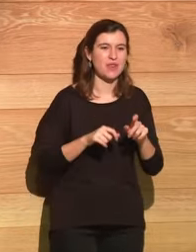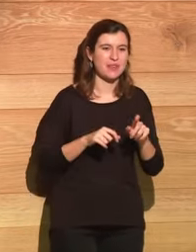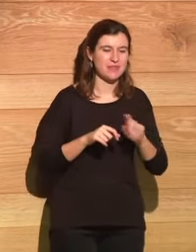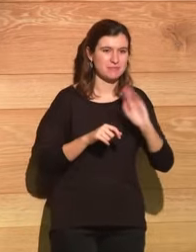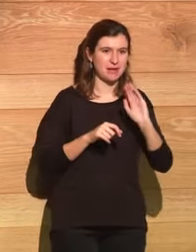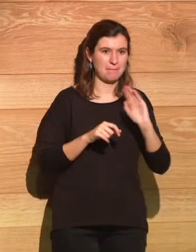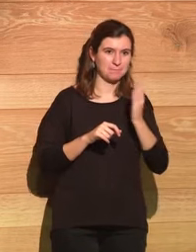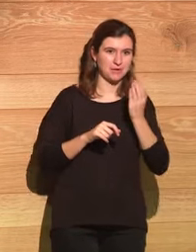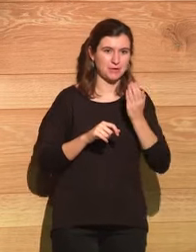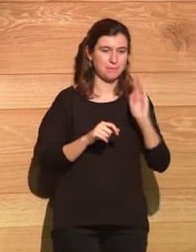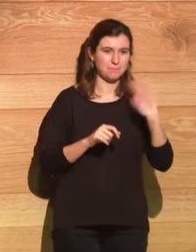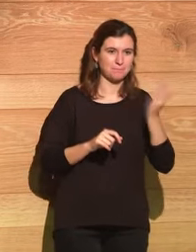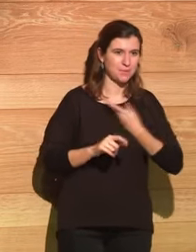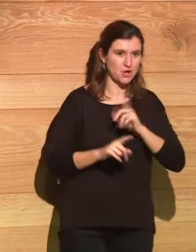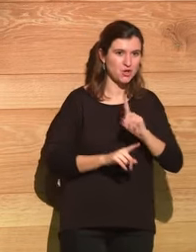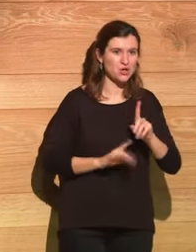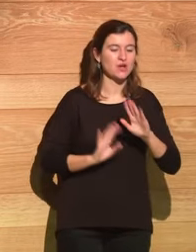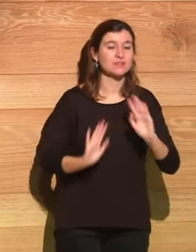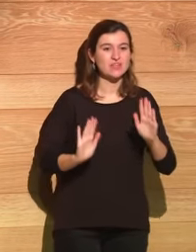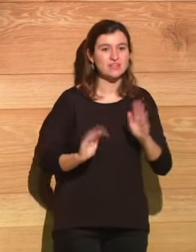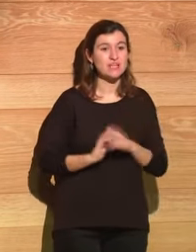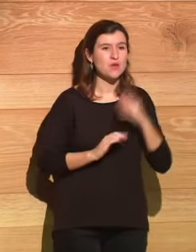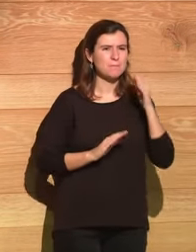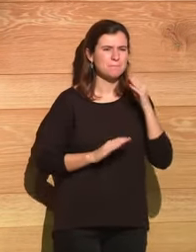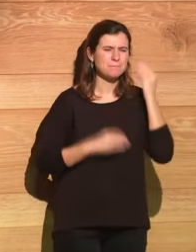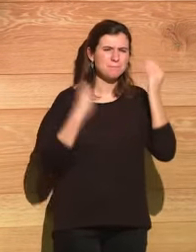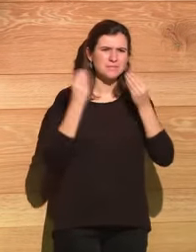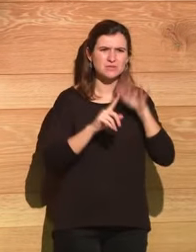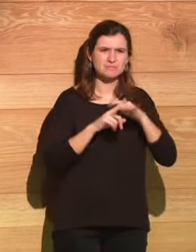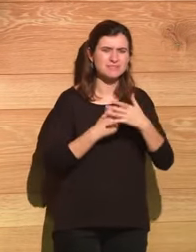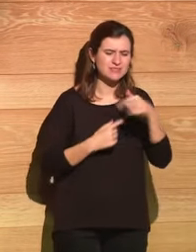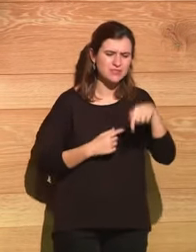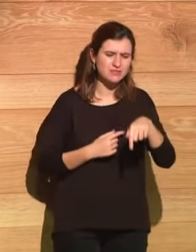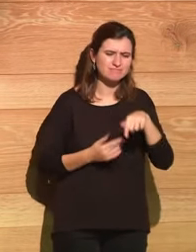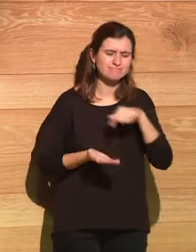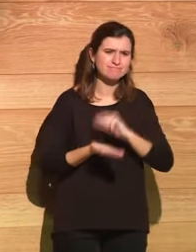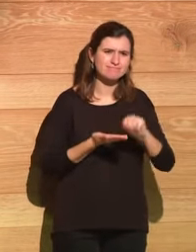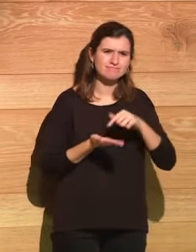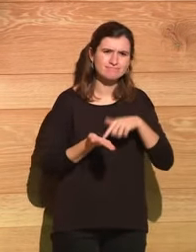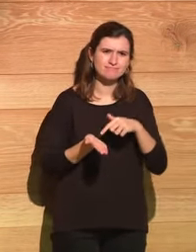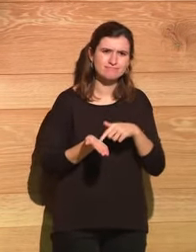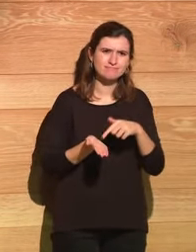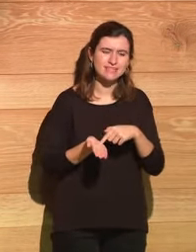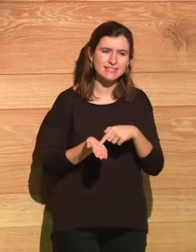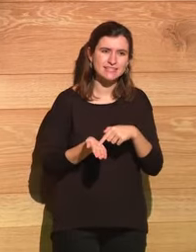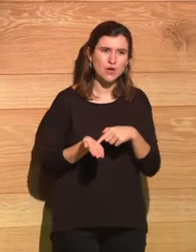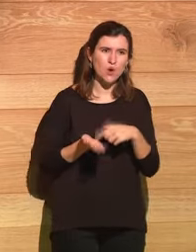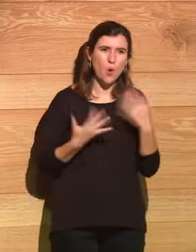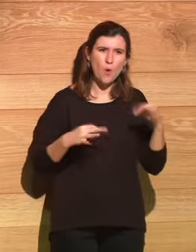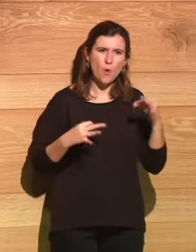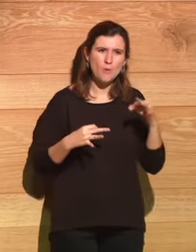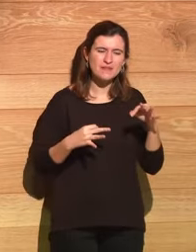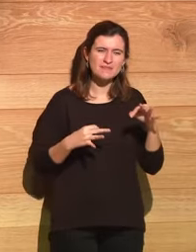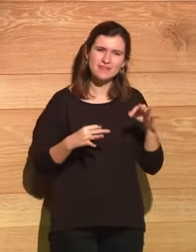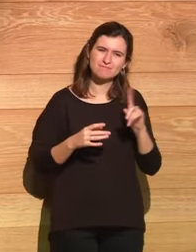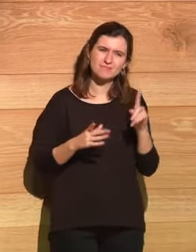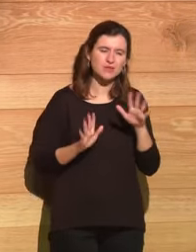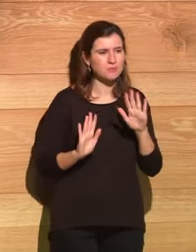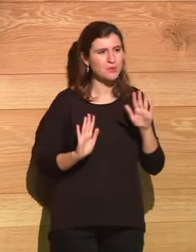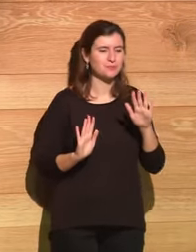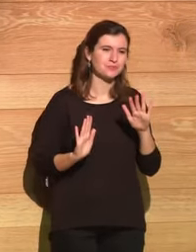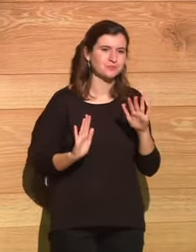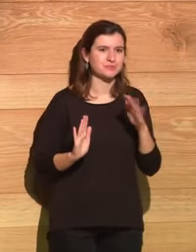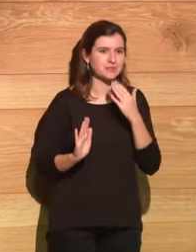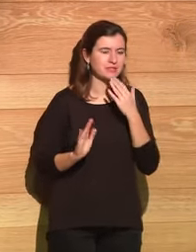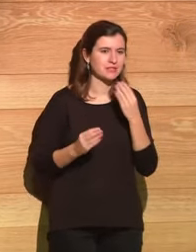Pero en este caso me parece que más que humildad es después de haber dicho muchas, como el